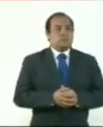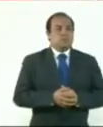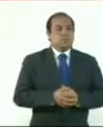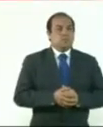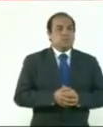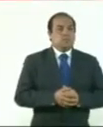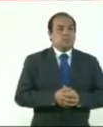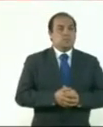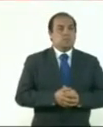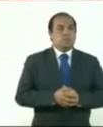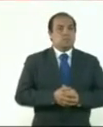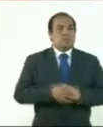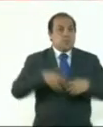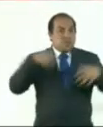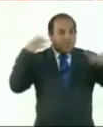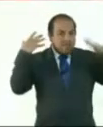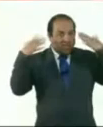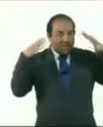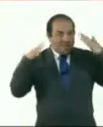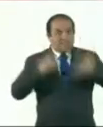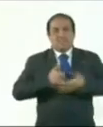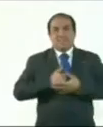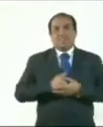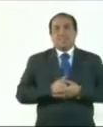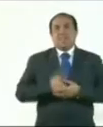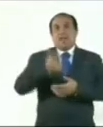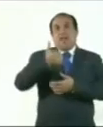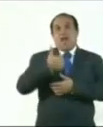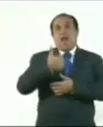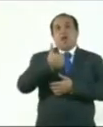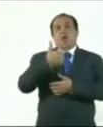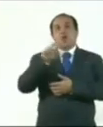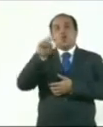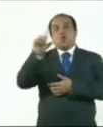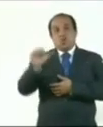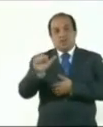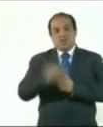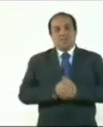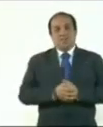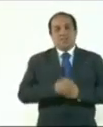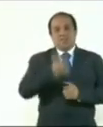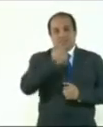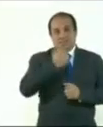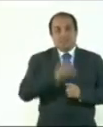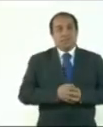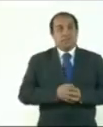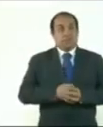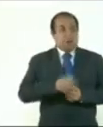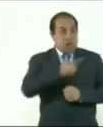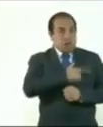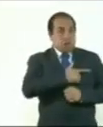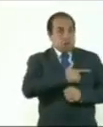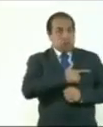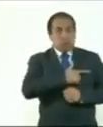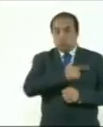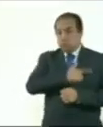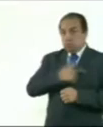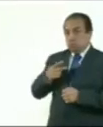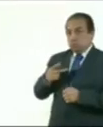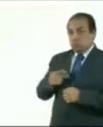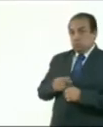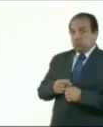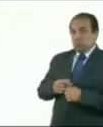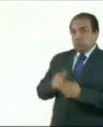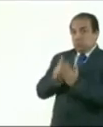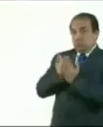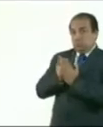Travesuritis. Travesuritis ayuda. Aguda. Aguda. ¿Te gusta el libro? ¿Te gusta leer? Un